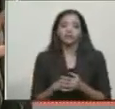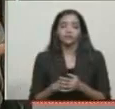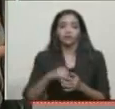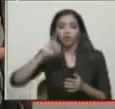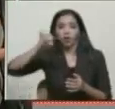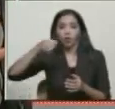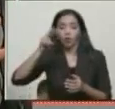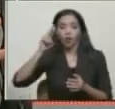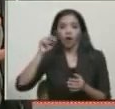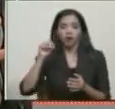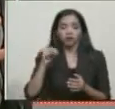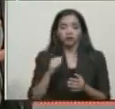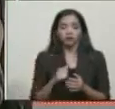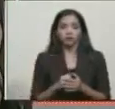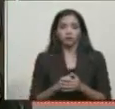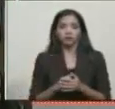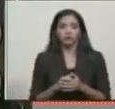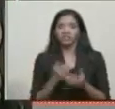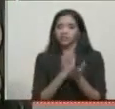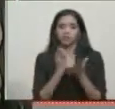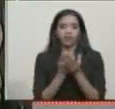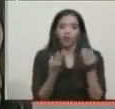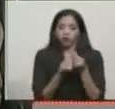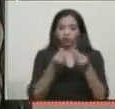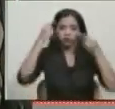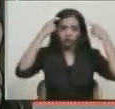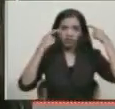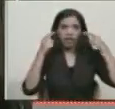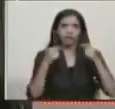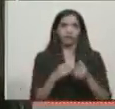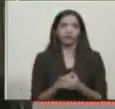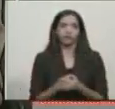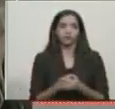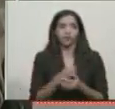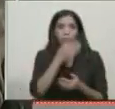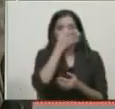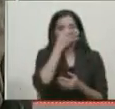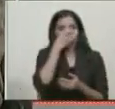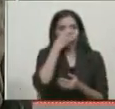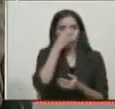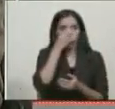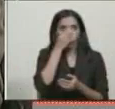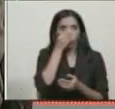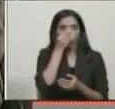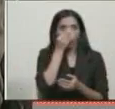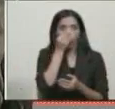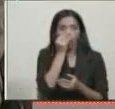siempre. Kiko Bautista. Kiko Bautista. La señora del Ateneo,